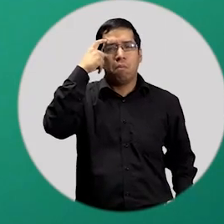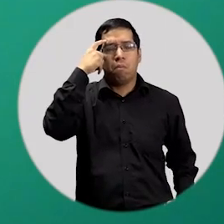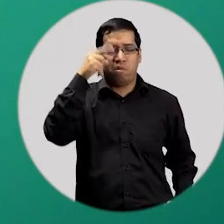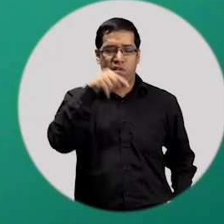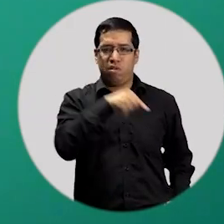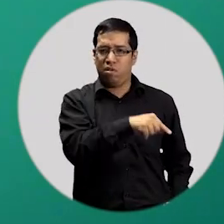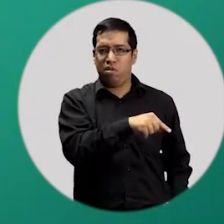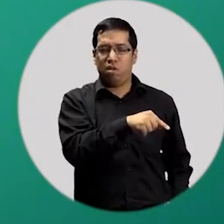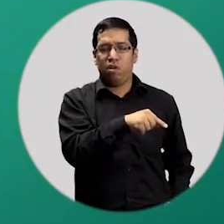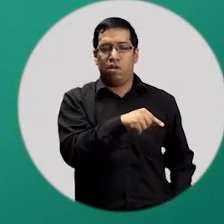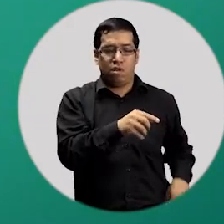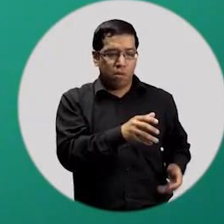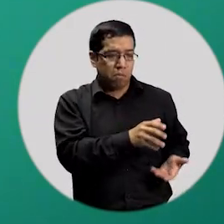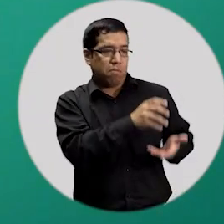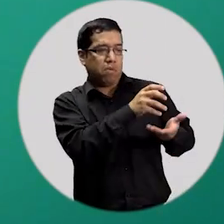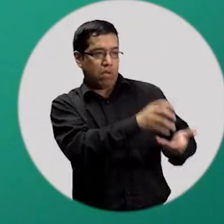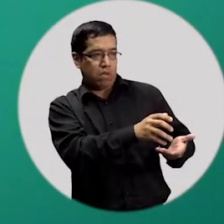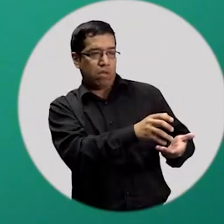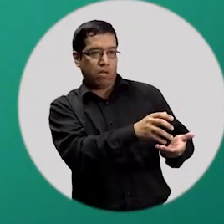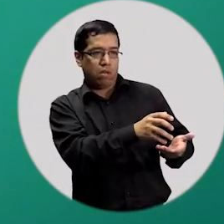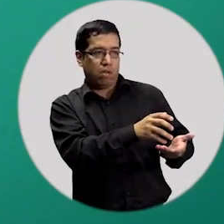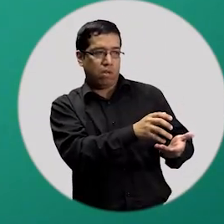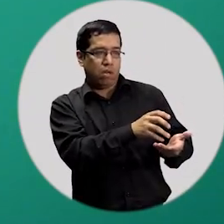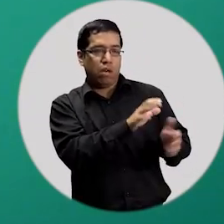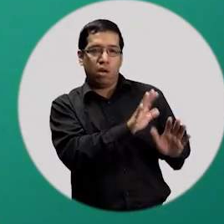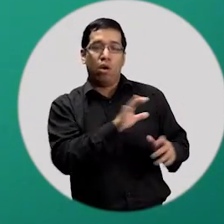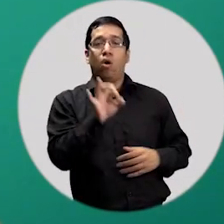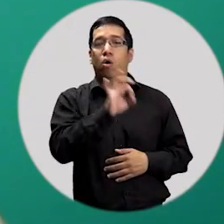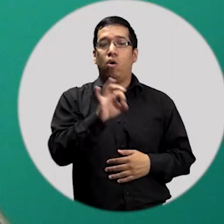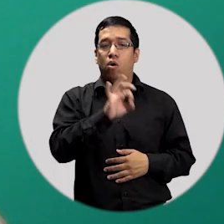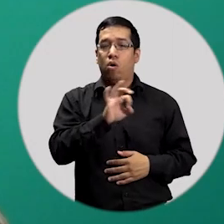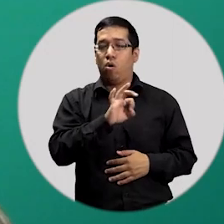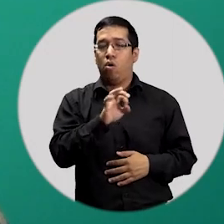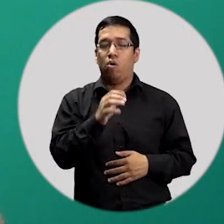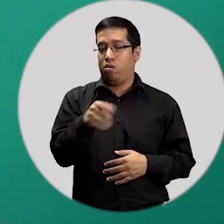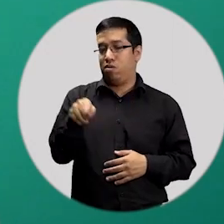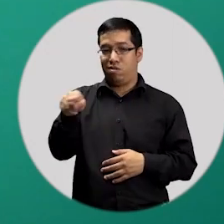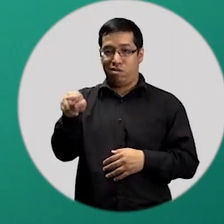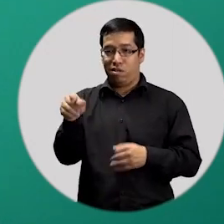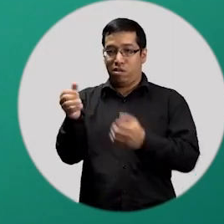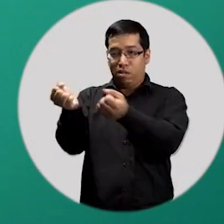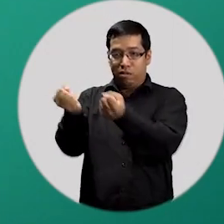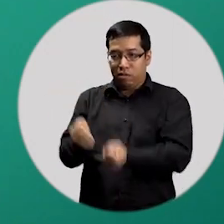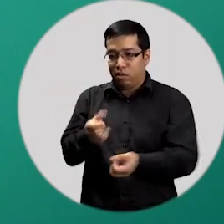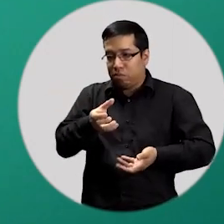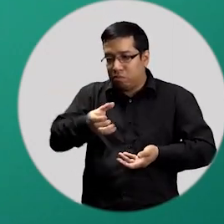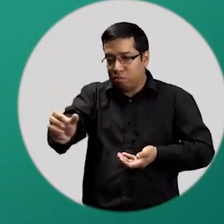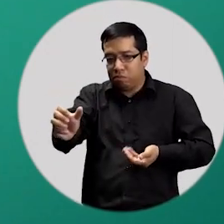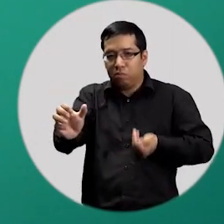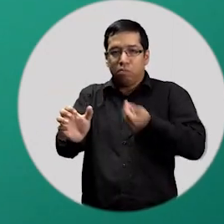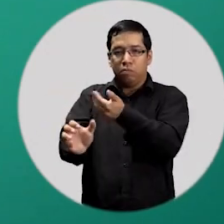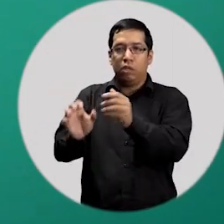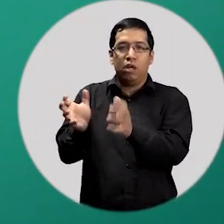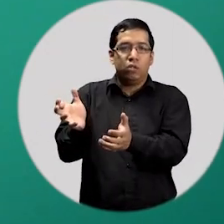ejemplo. Entonces también el puntero tiene que estar bien cargado como para poder ir